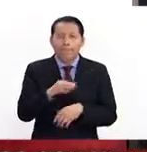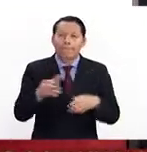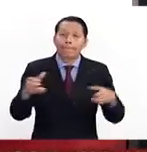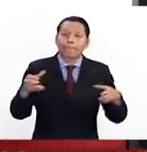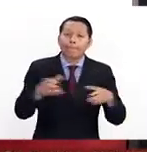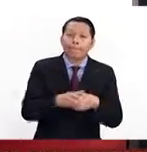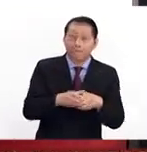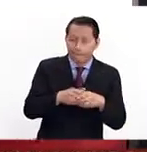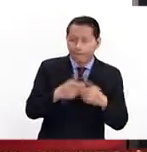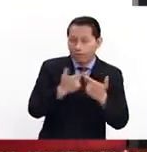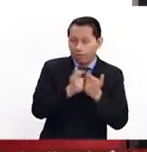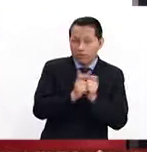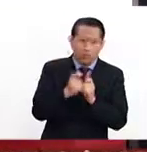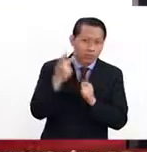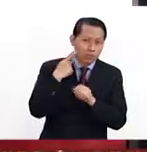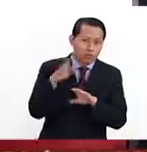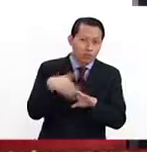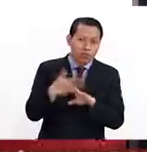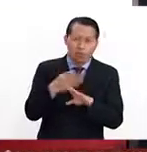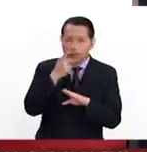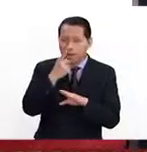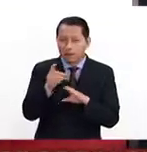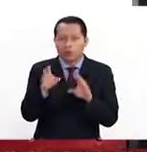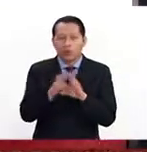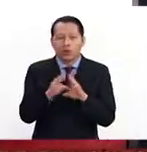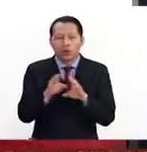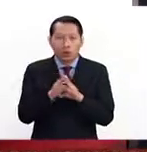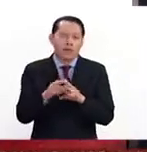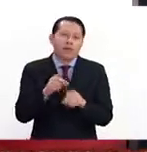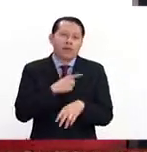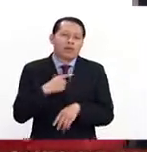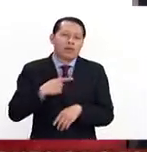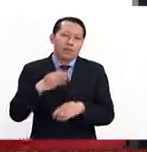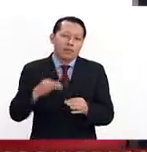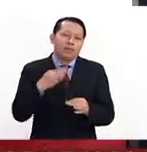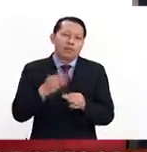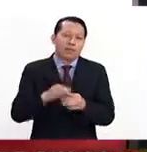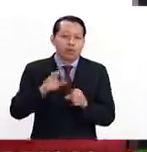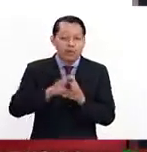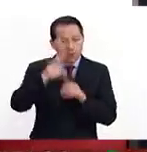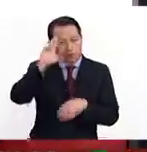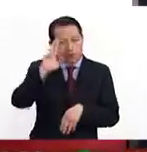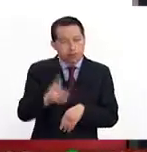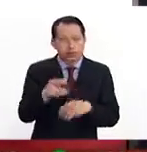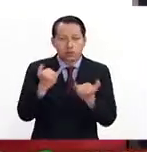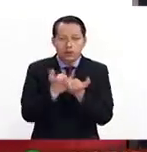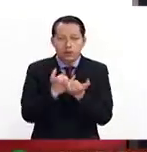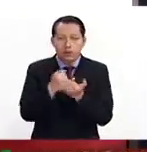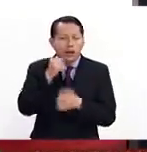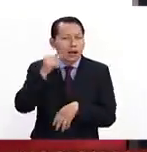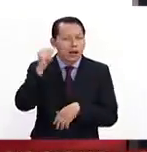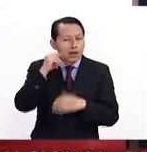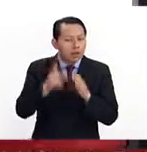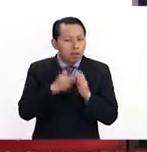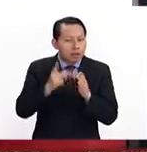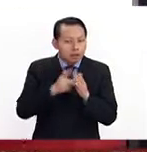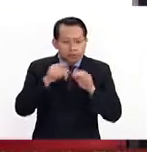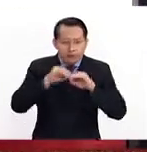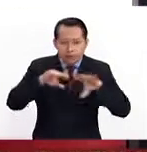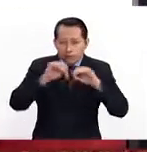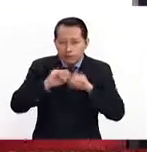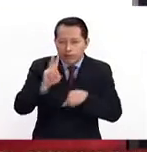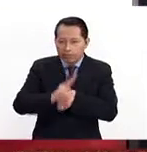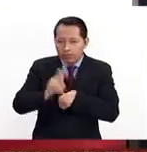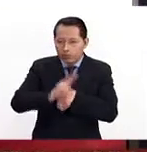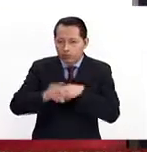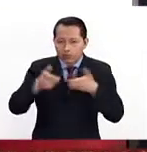pueblo demanda es que precisamente cumplan su función de respeto, y estamos viendo manifestaciones desde el día de ayer nuevamente en